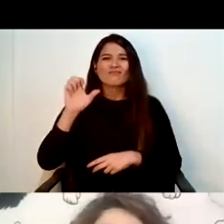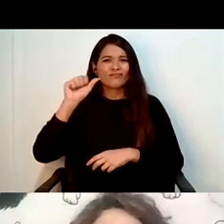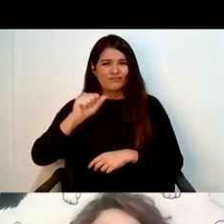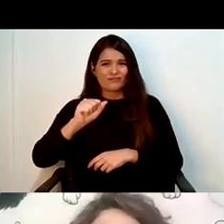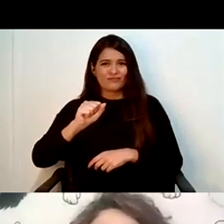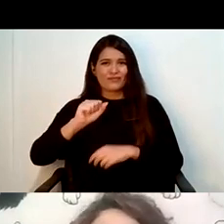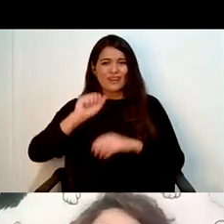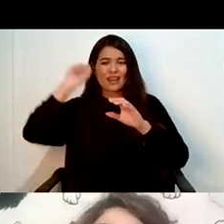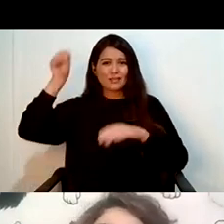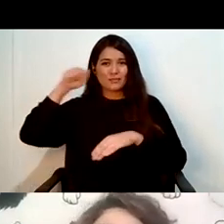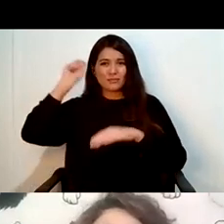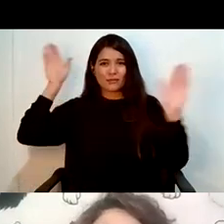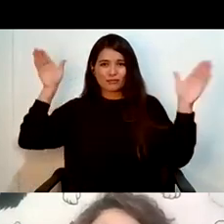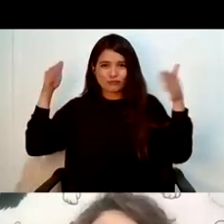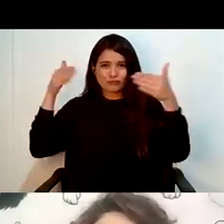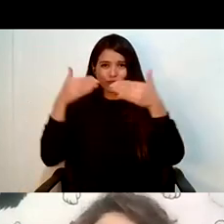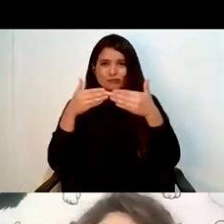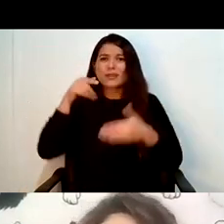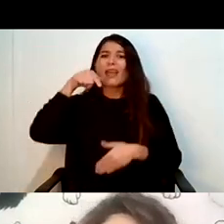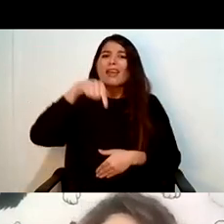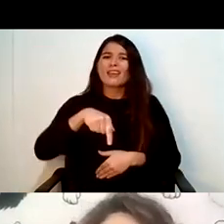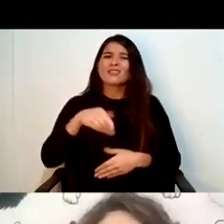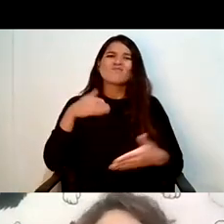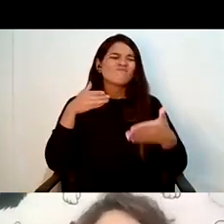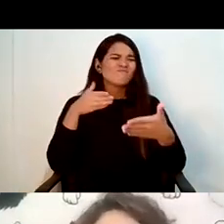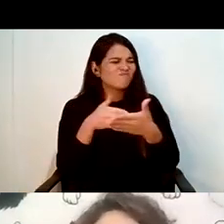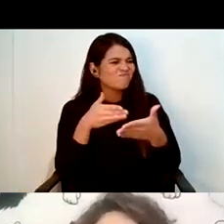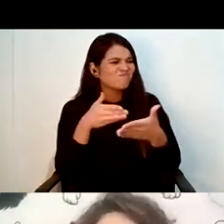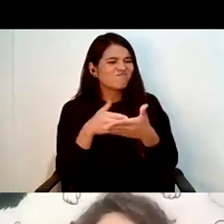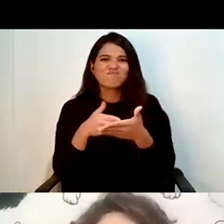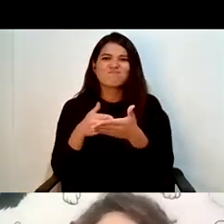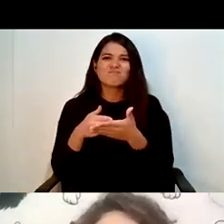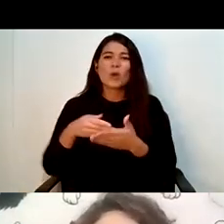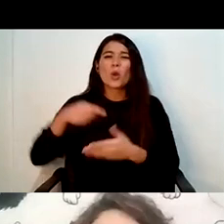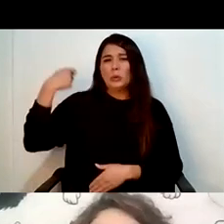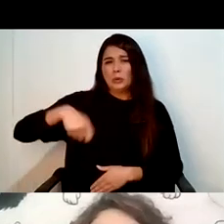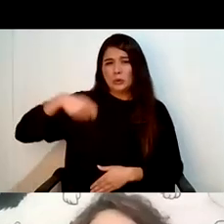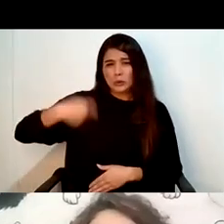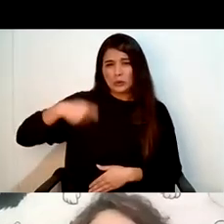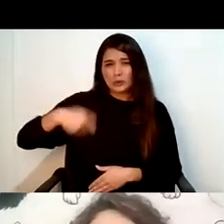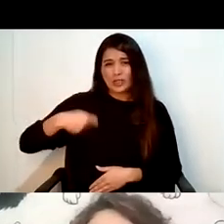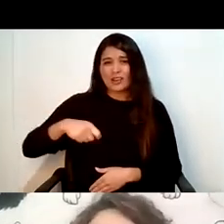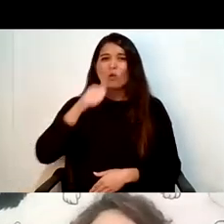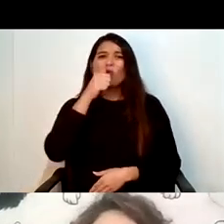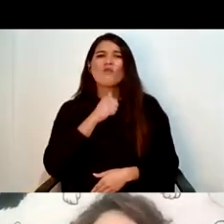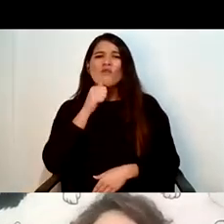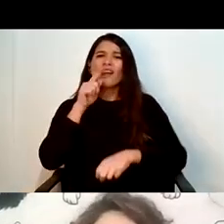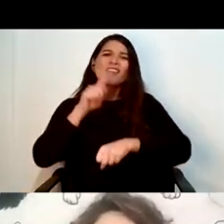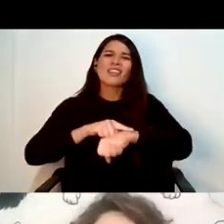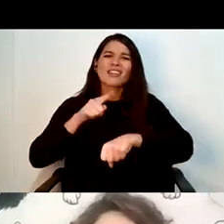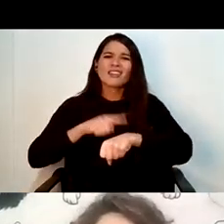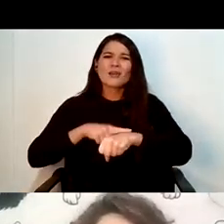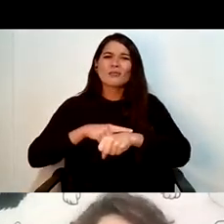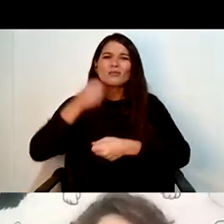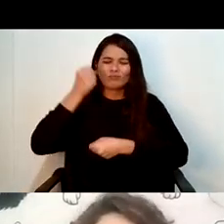a veces estas resultan restrictivas por el alto precio de ellas o la falta de tiempo que implica la